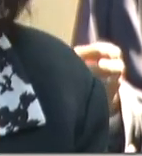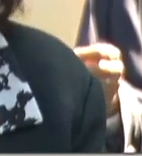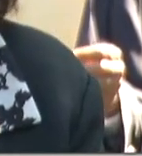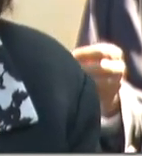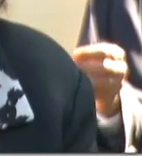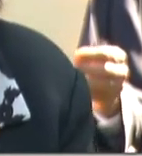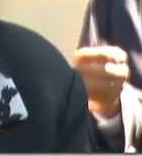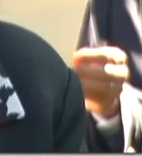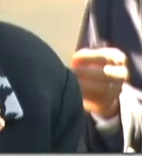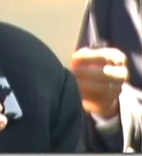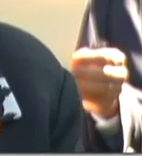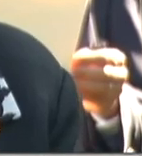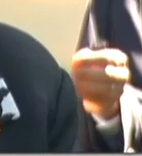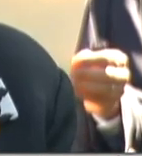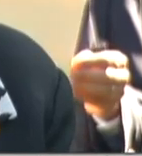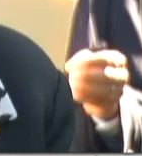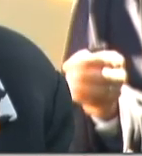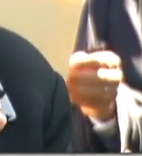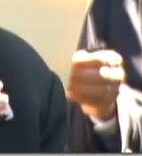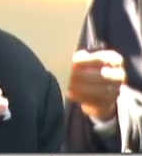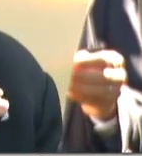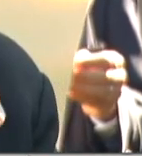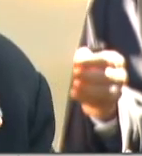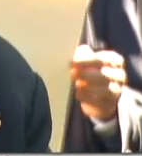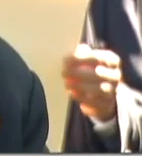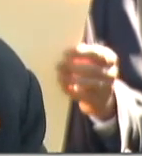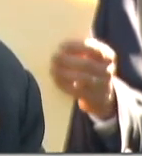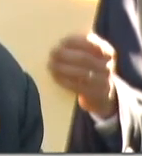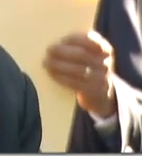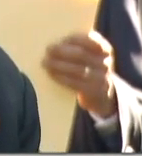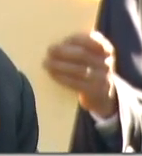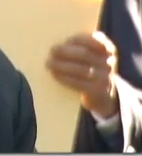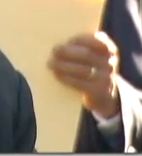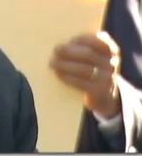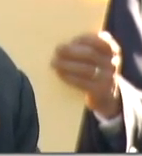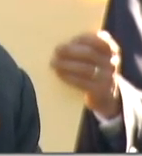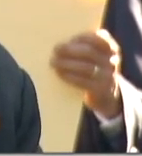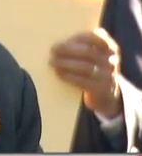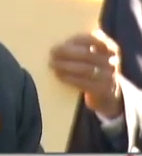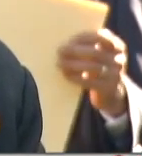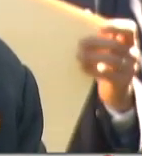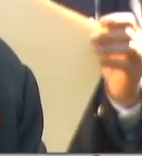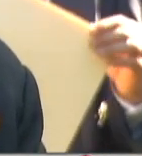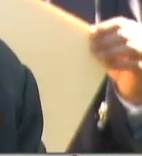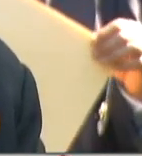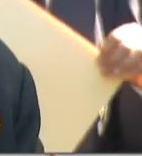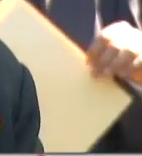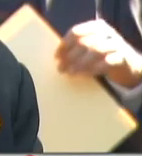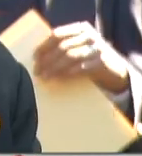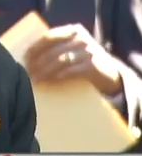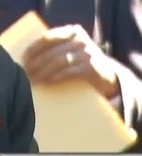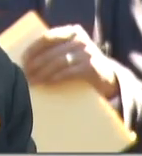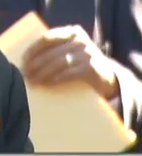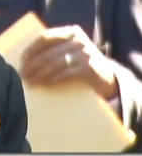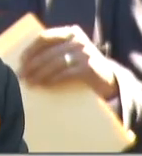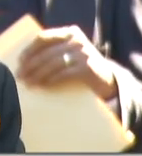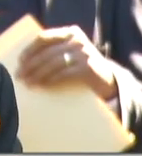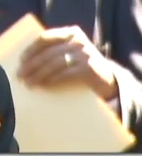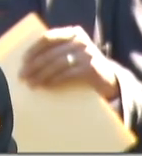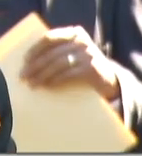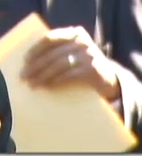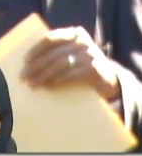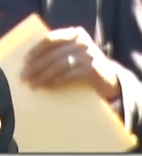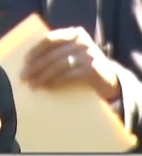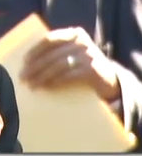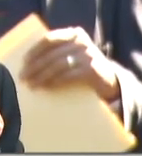Si algo debemos admirar en Diego Rivera es precisamente el gran amor que tuvo